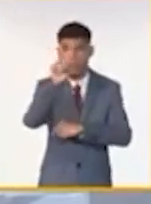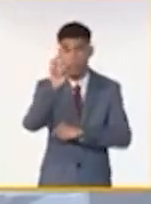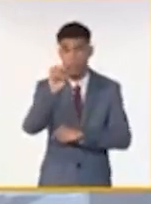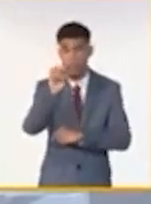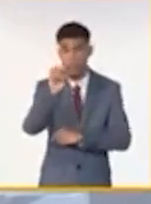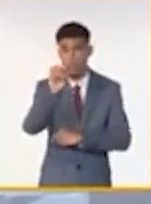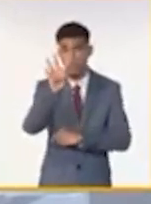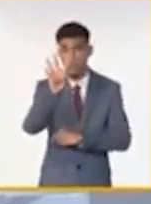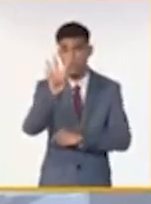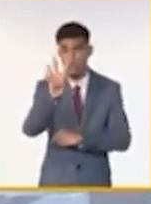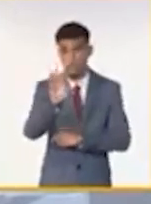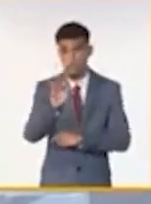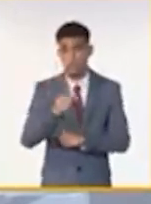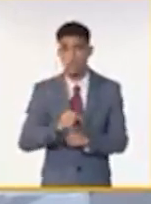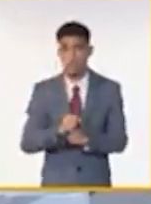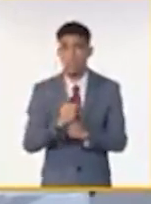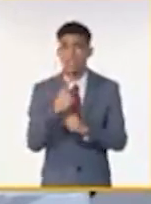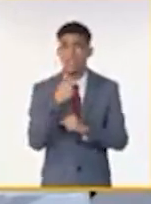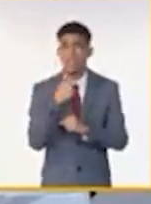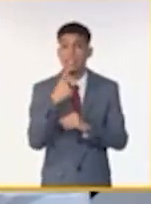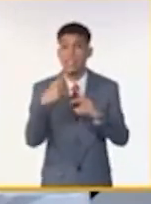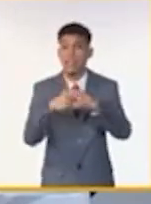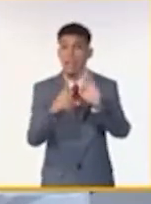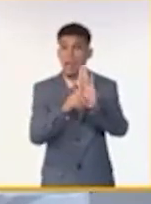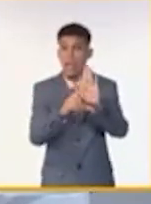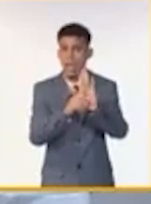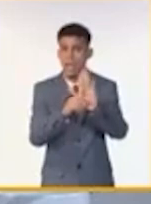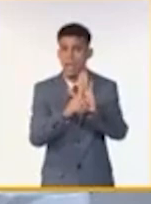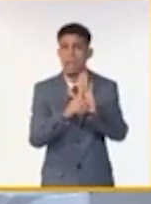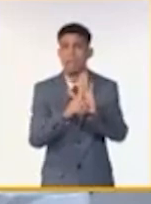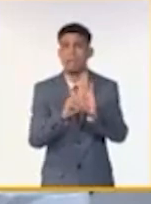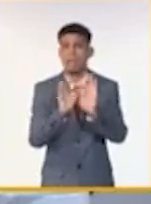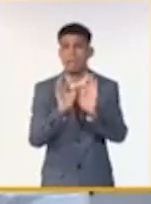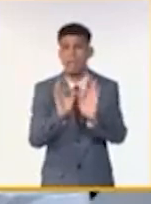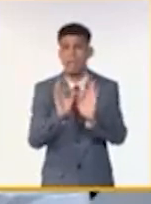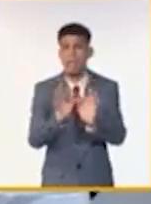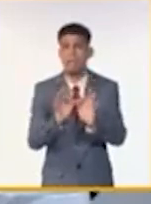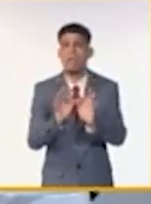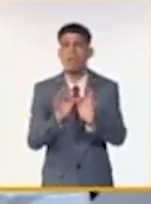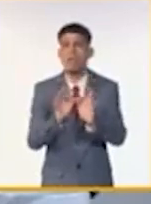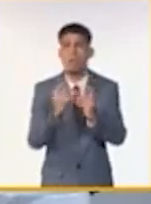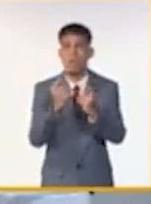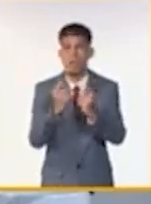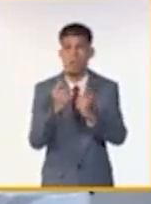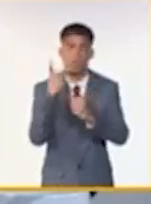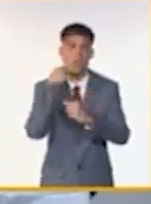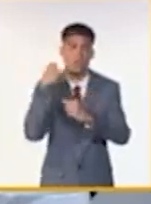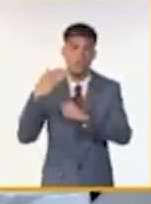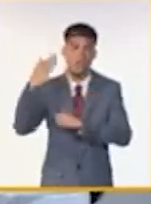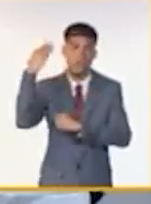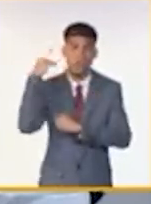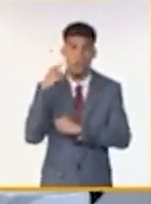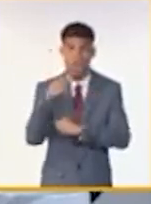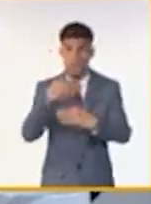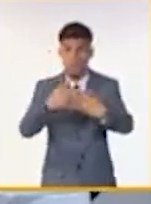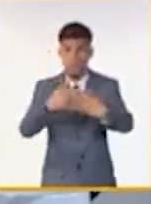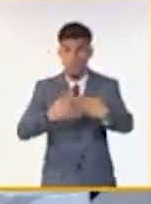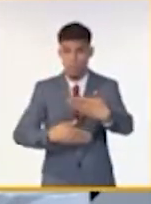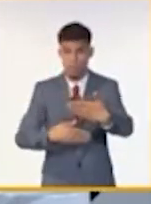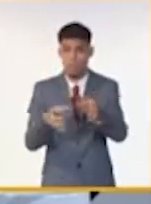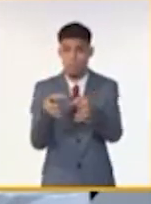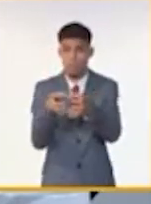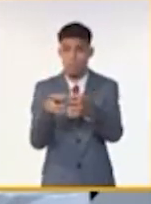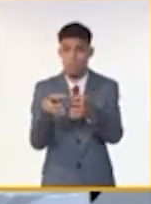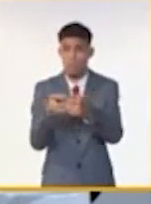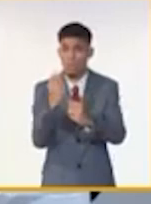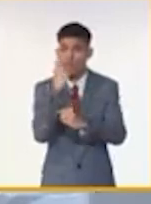corresponde en la ley la liquidación del presupuesto del año pasado ahí también hay un dictamen de la comisión de asuntos económicos de